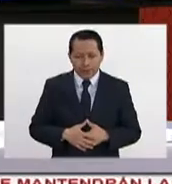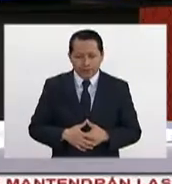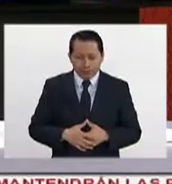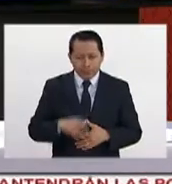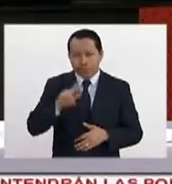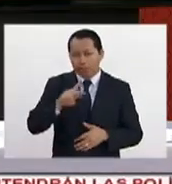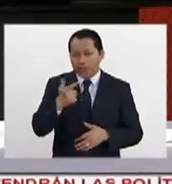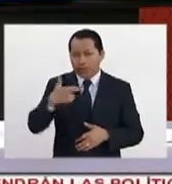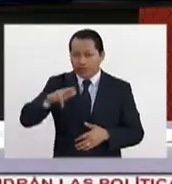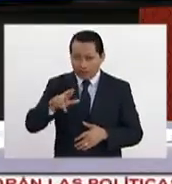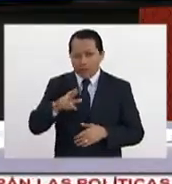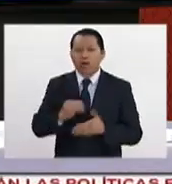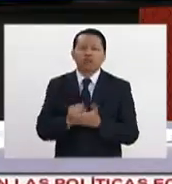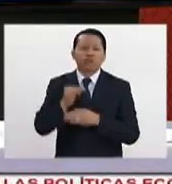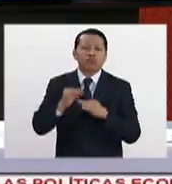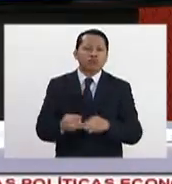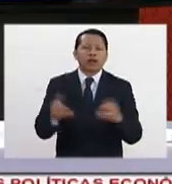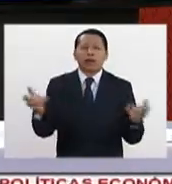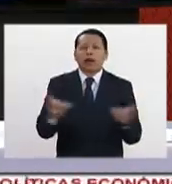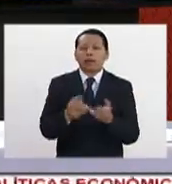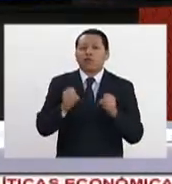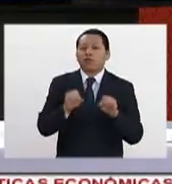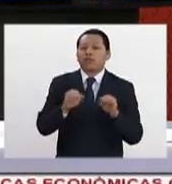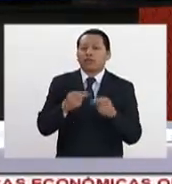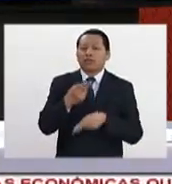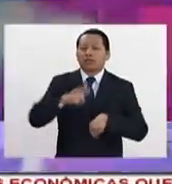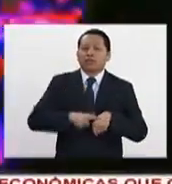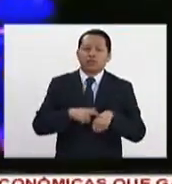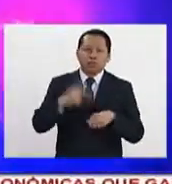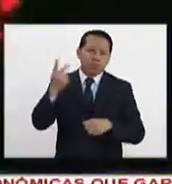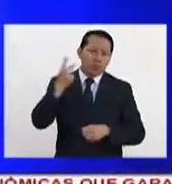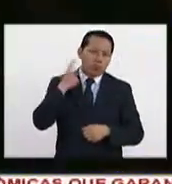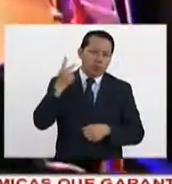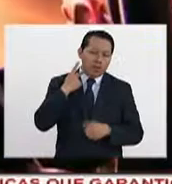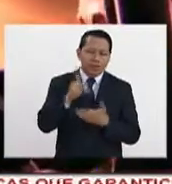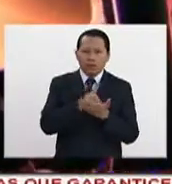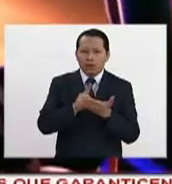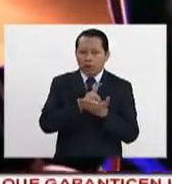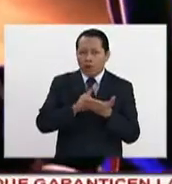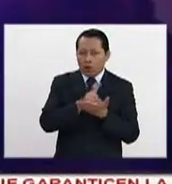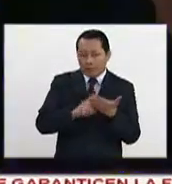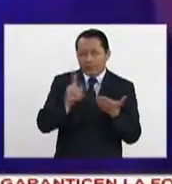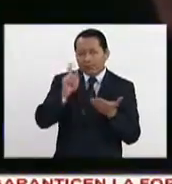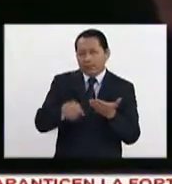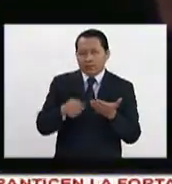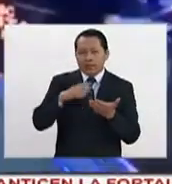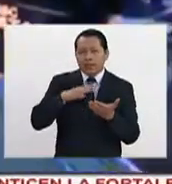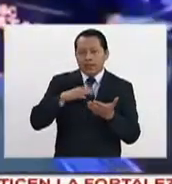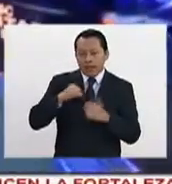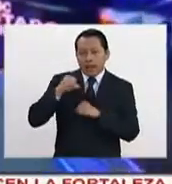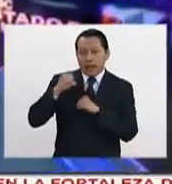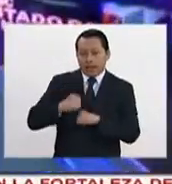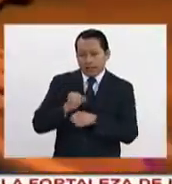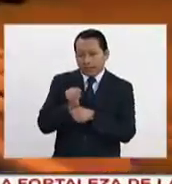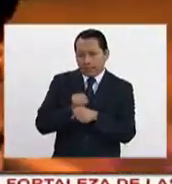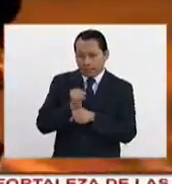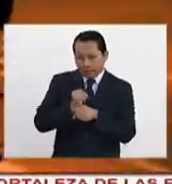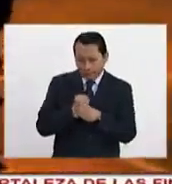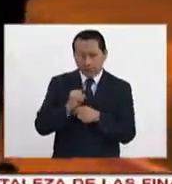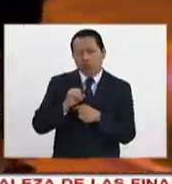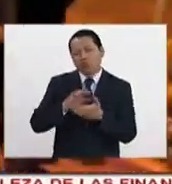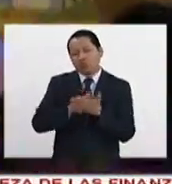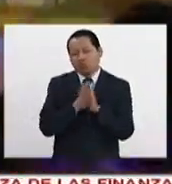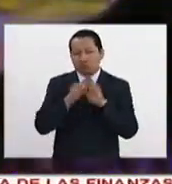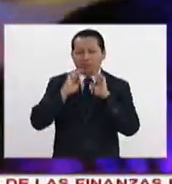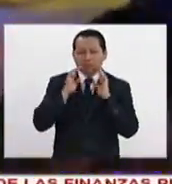La PGR oficializó la creación de la Oficina Nacional de Política de Drogas. Será parte de la Agencia de Investigación Criminal y se va a encargar